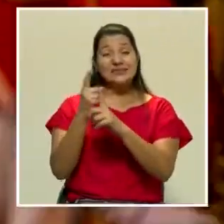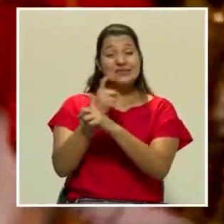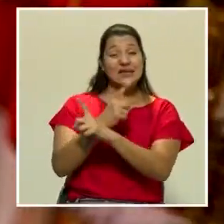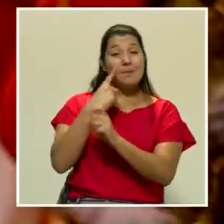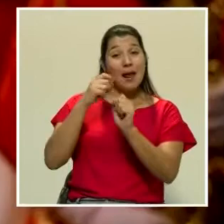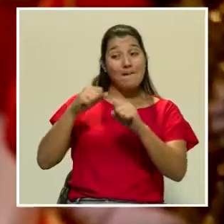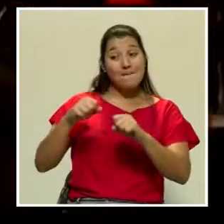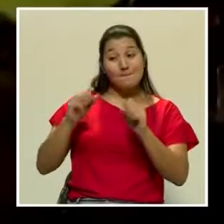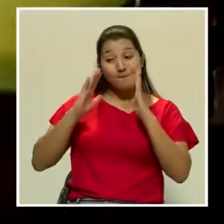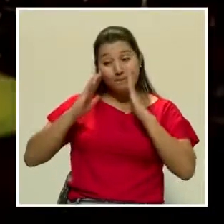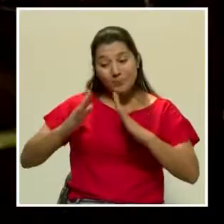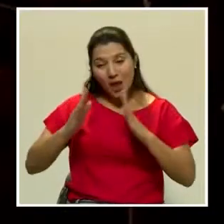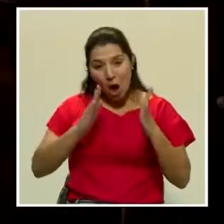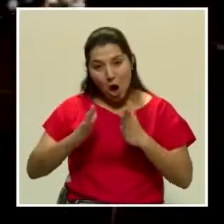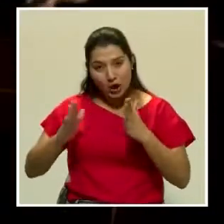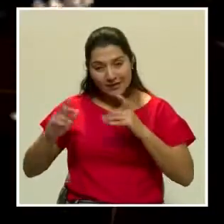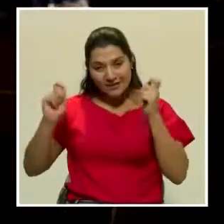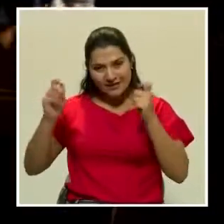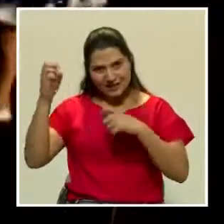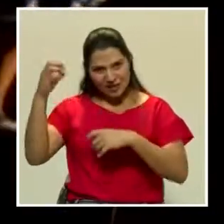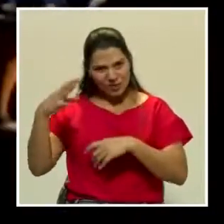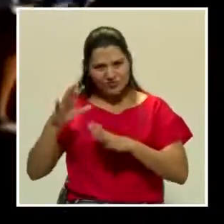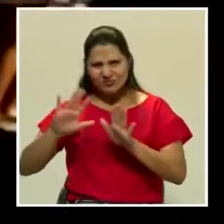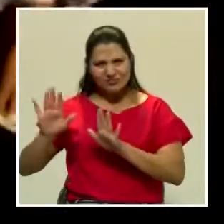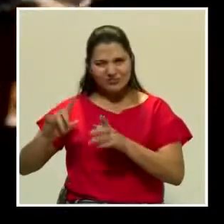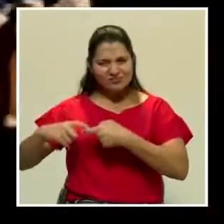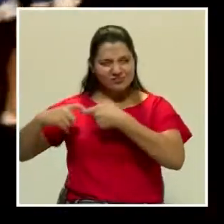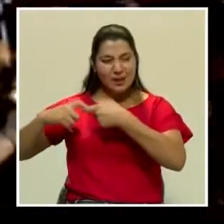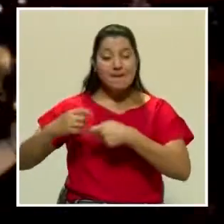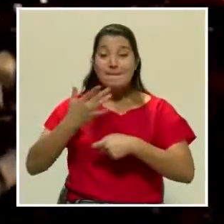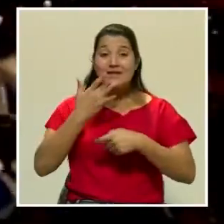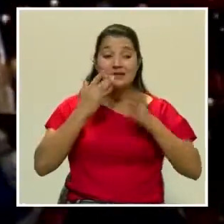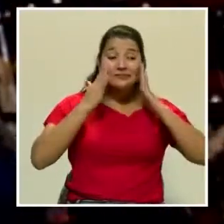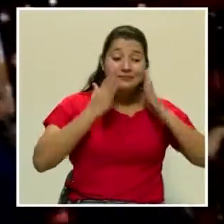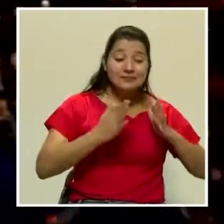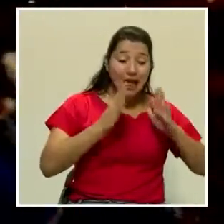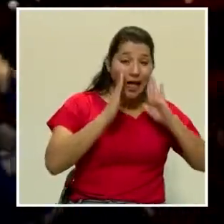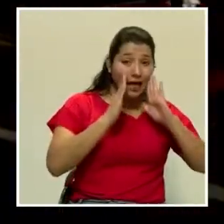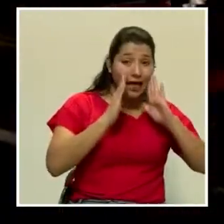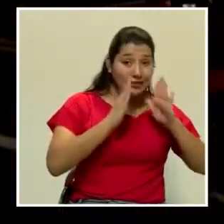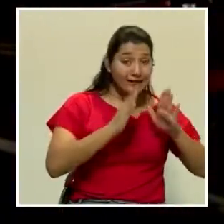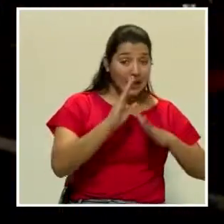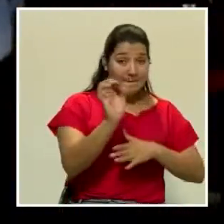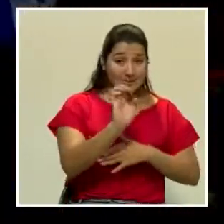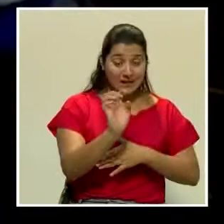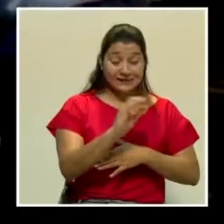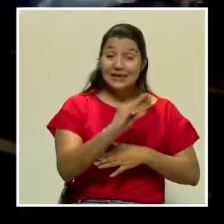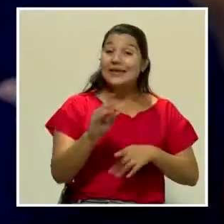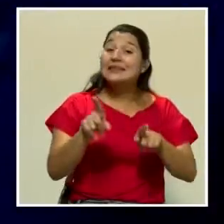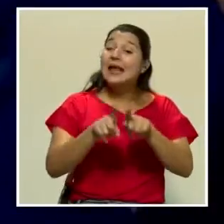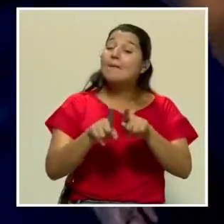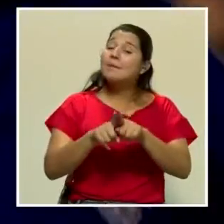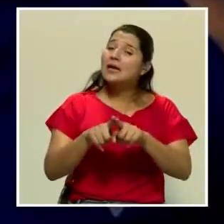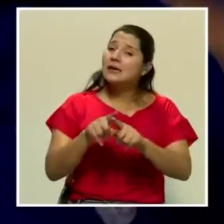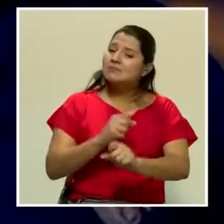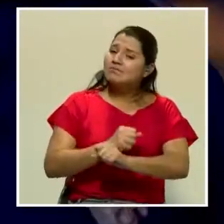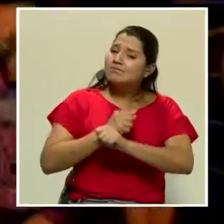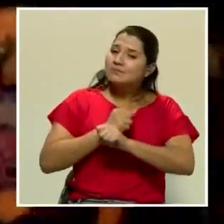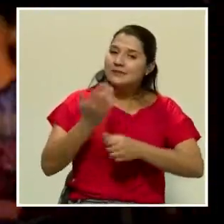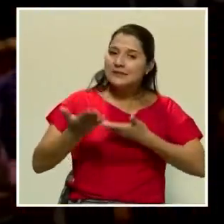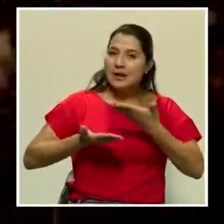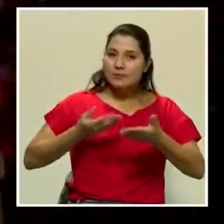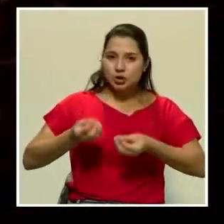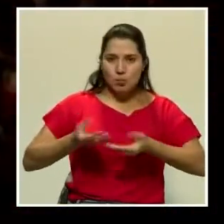organizarlo. Agregó que requieren enfocarse en la atención de esta emergencia, además de garantizar los servicios públicos